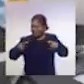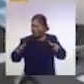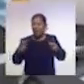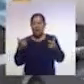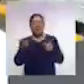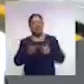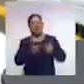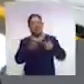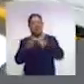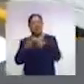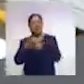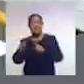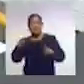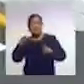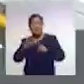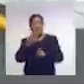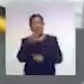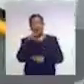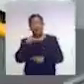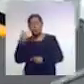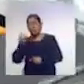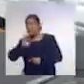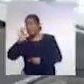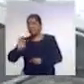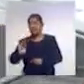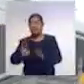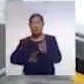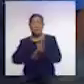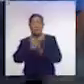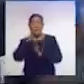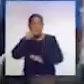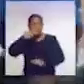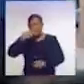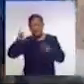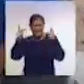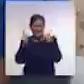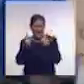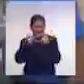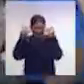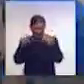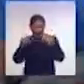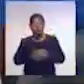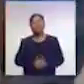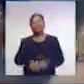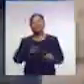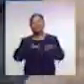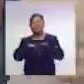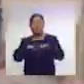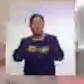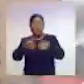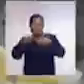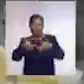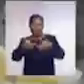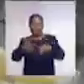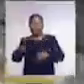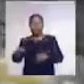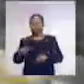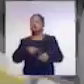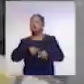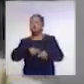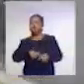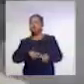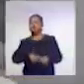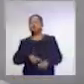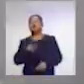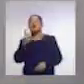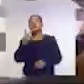económico, con un índice de 4.4%. Además, la generación de empleo formal mantiene un crecimiento sostenido en los